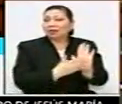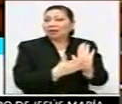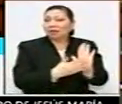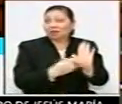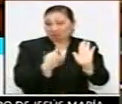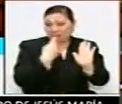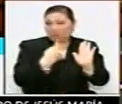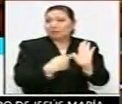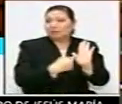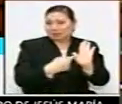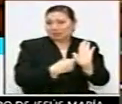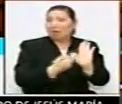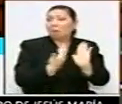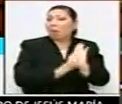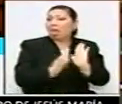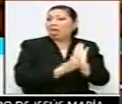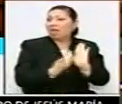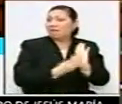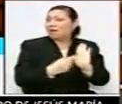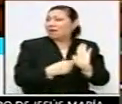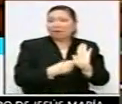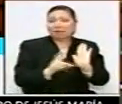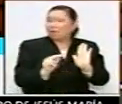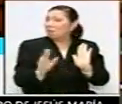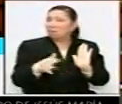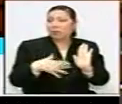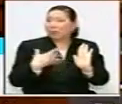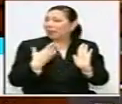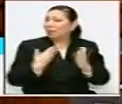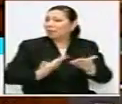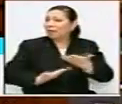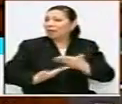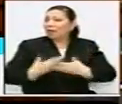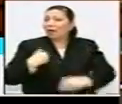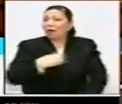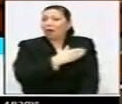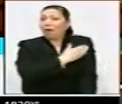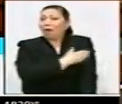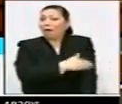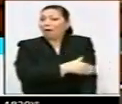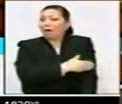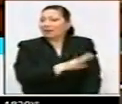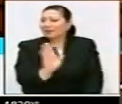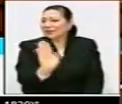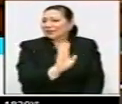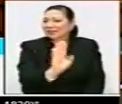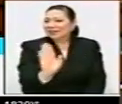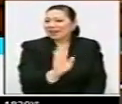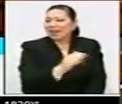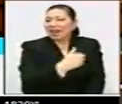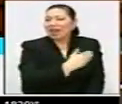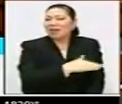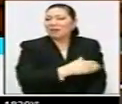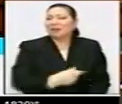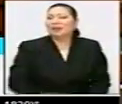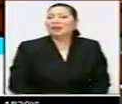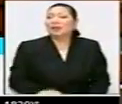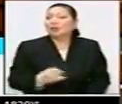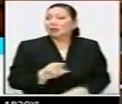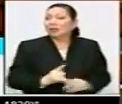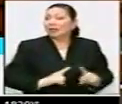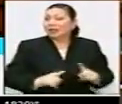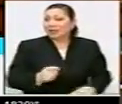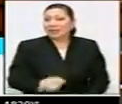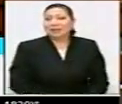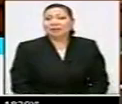es concluyente. Nosotros no podemos hacer tráfico de influencias de ninguna naturaleza en favor o en contra de